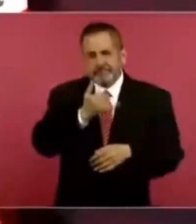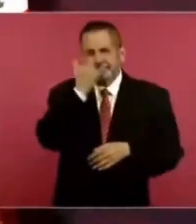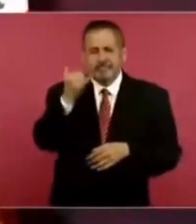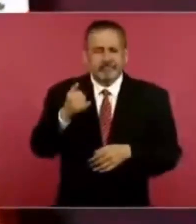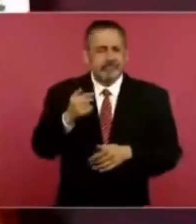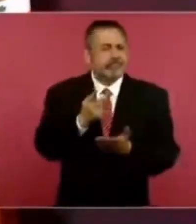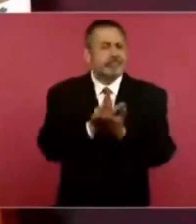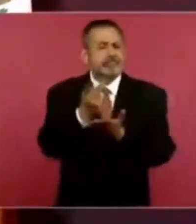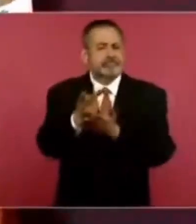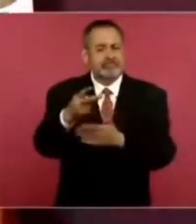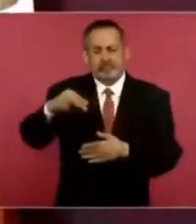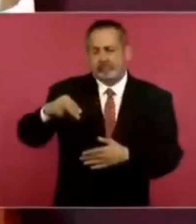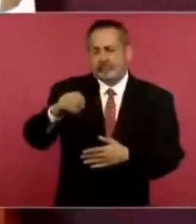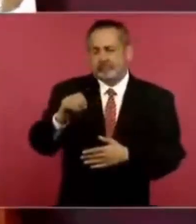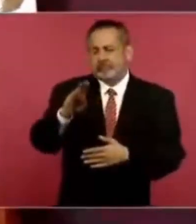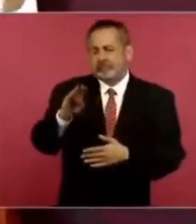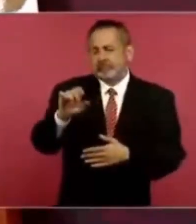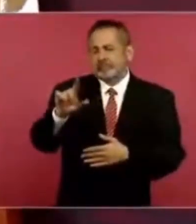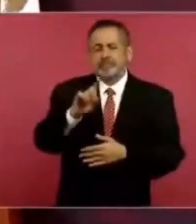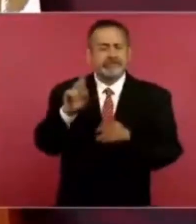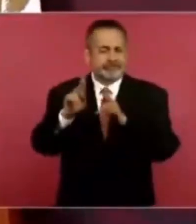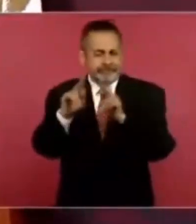Nobel de la Paz